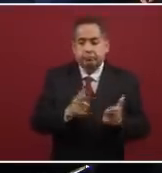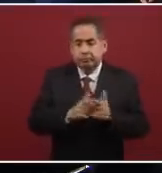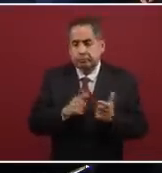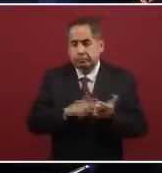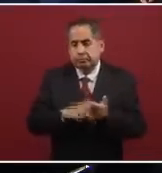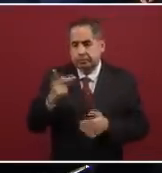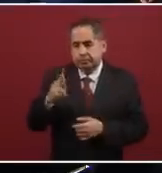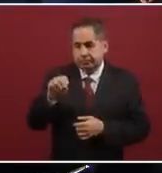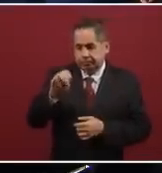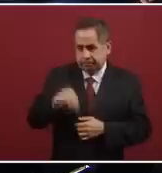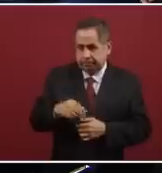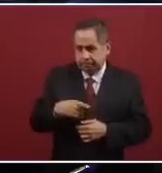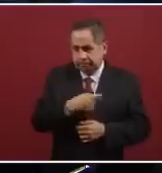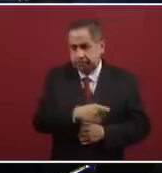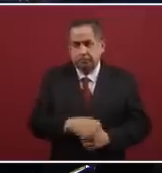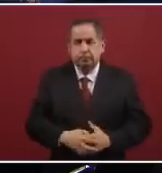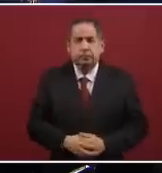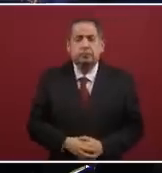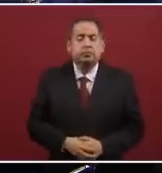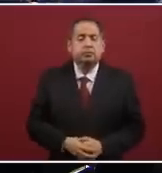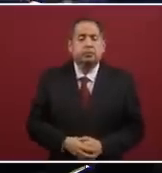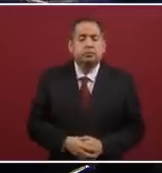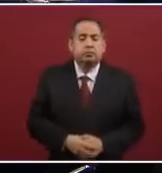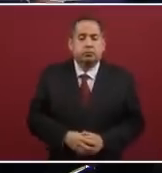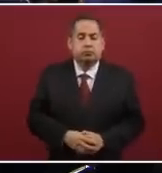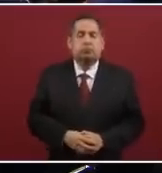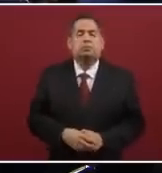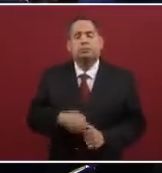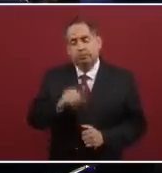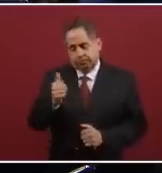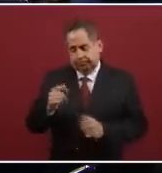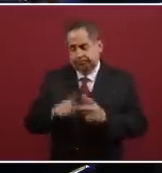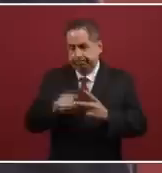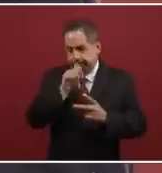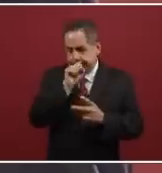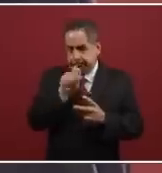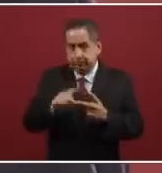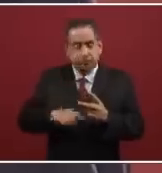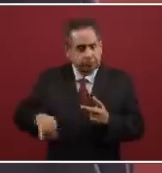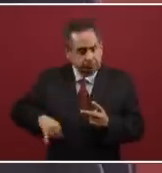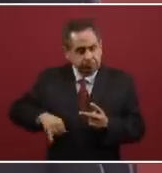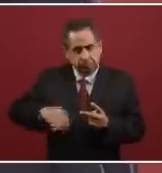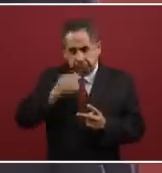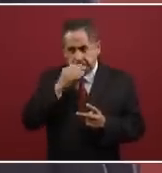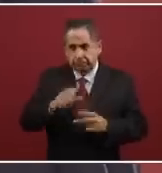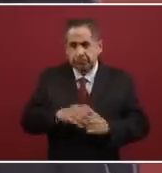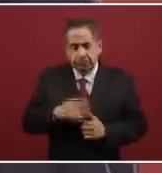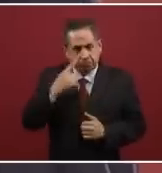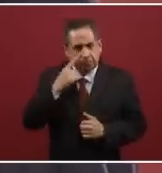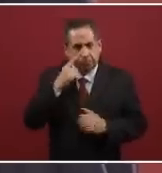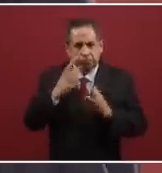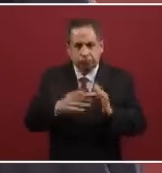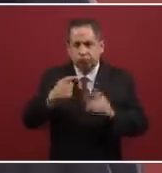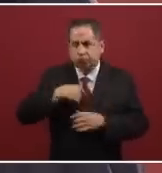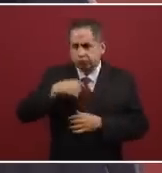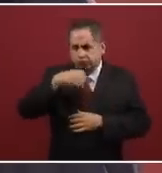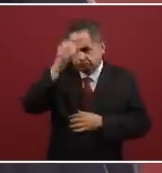Partido Verde. Bueno, pues ese es otro asunto también interesantísimo. Fíjese que yo tengo una